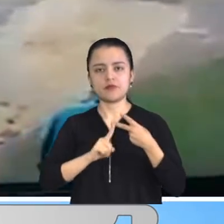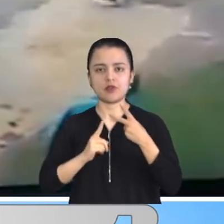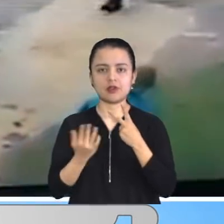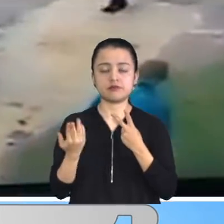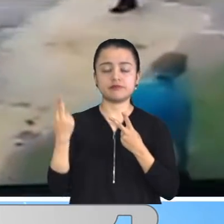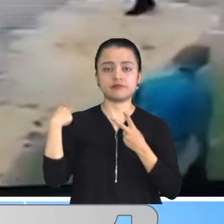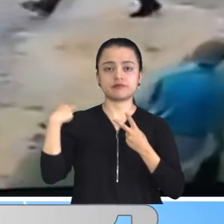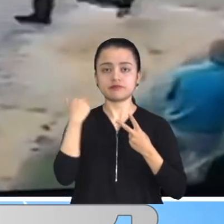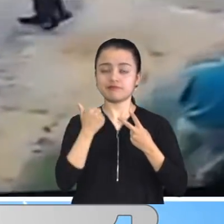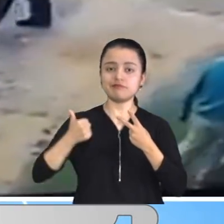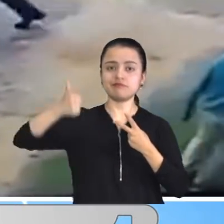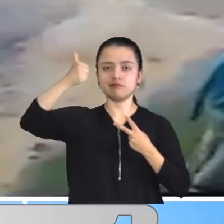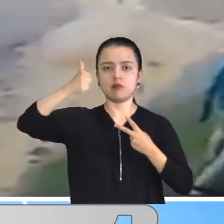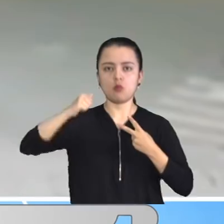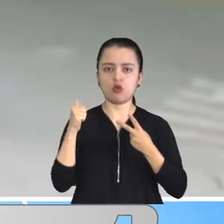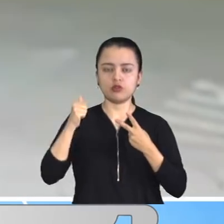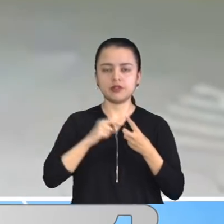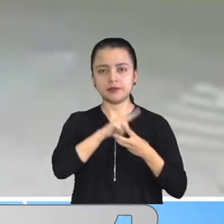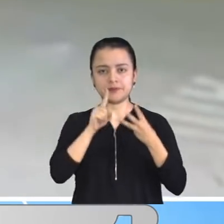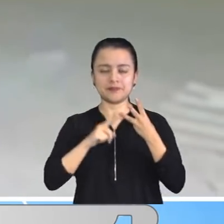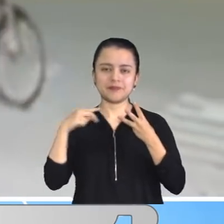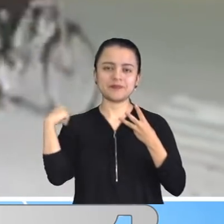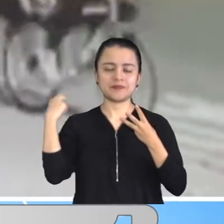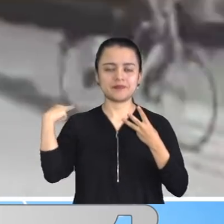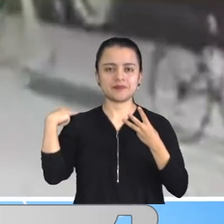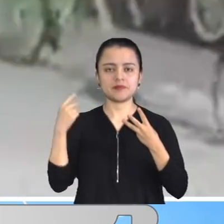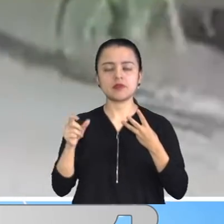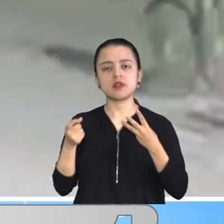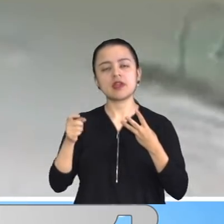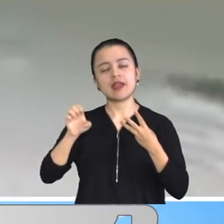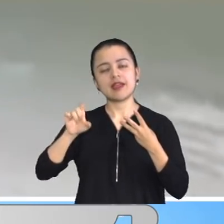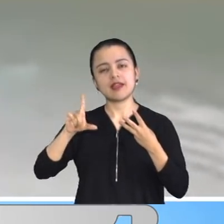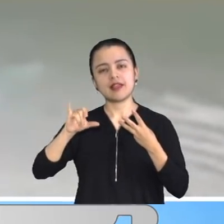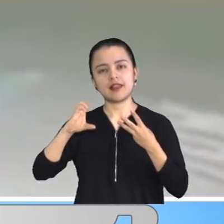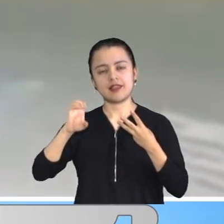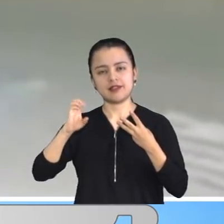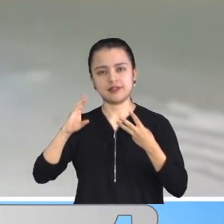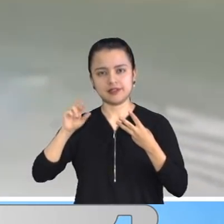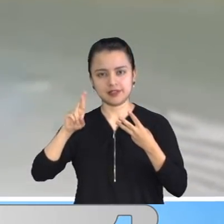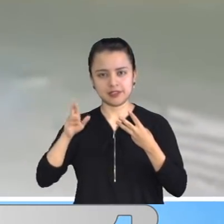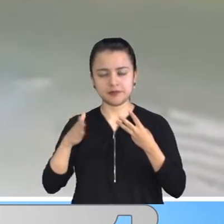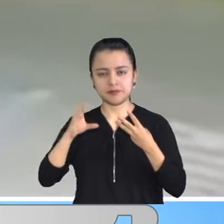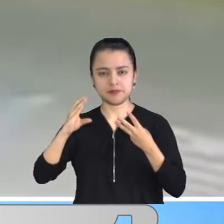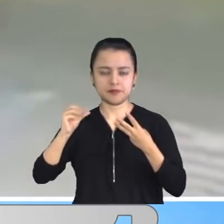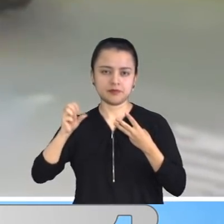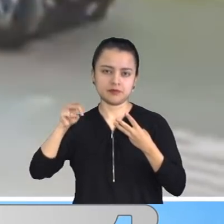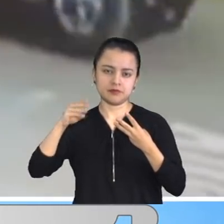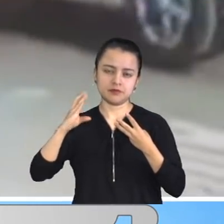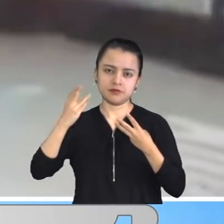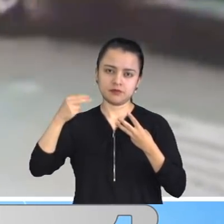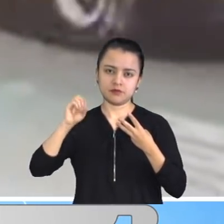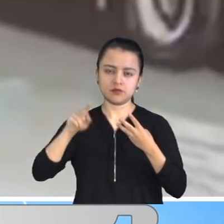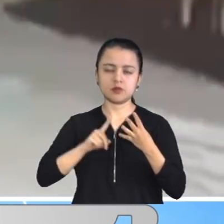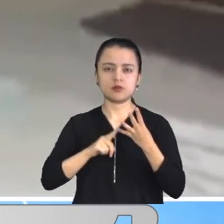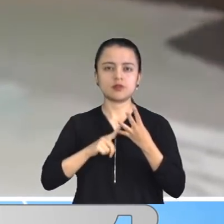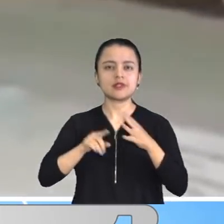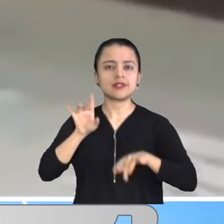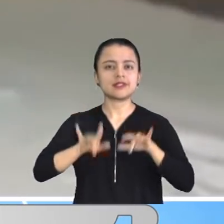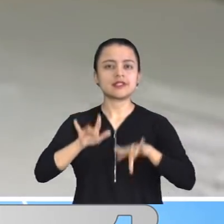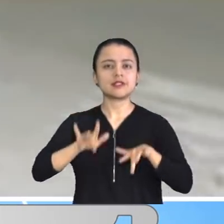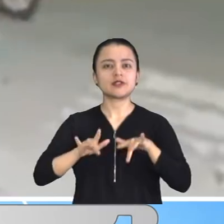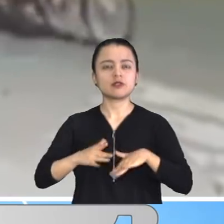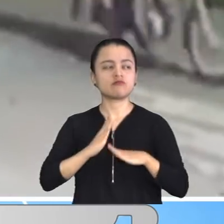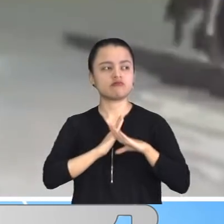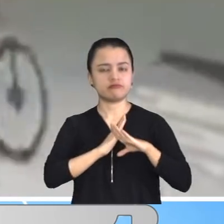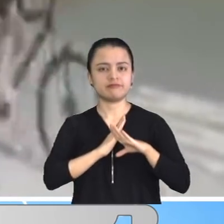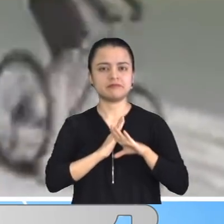el general Eliezer Camacho, y también se encuentra ya en este punto el secretario de Seguridad, Aníbal Fernández de